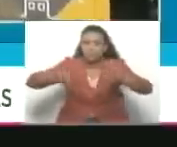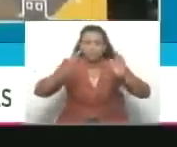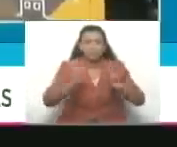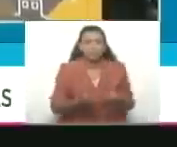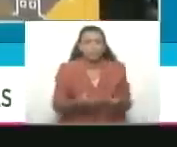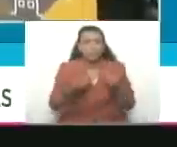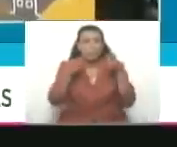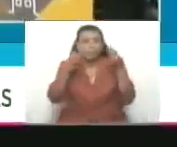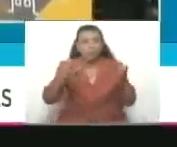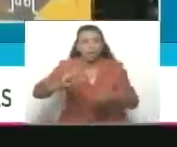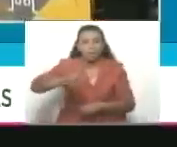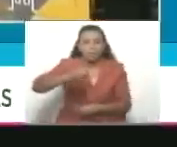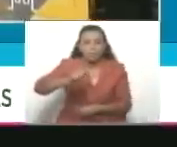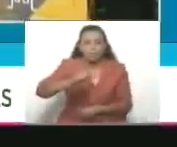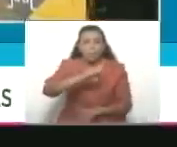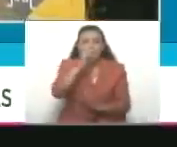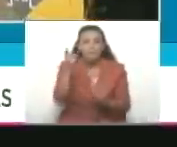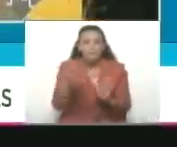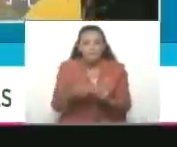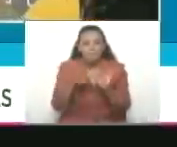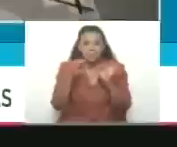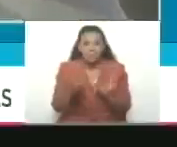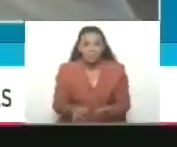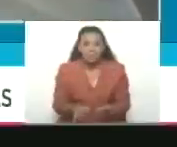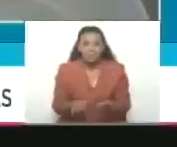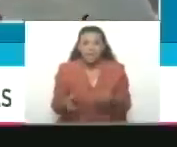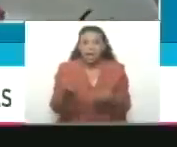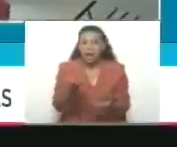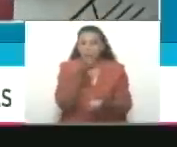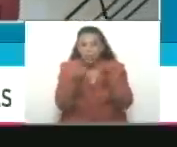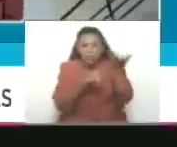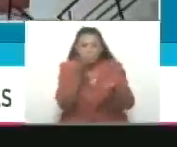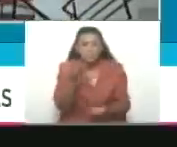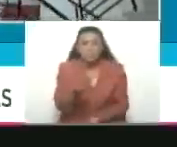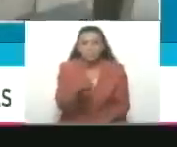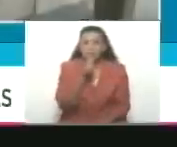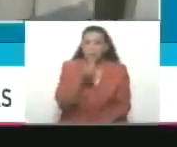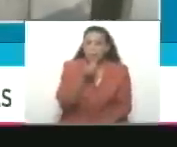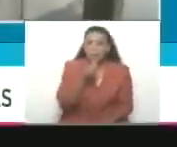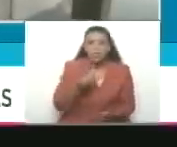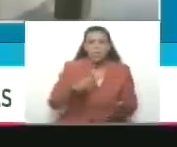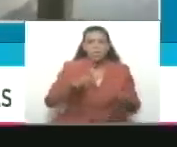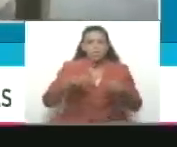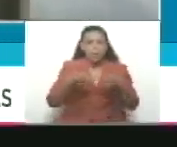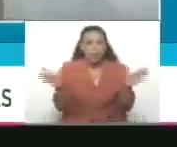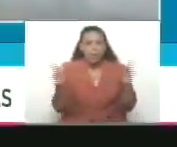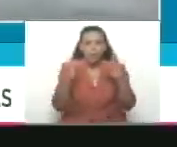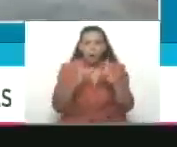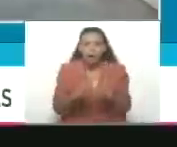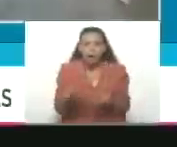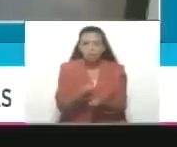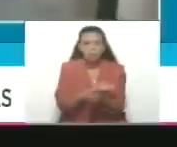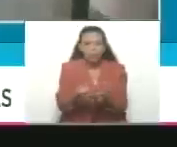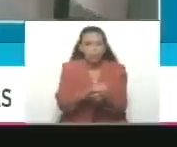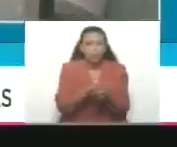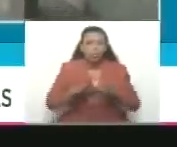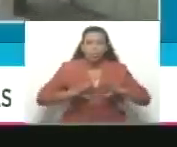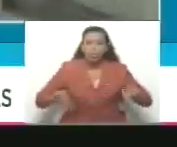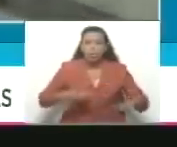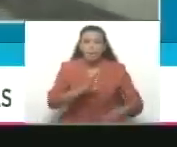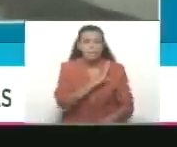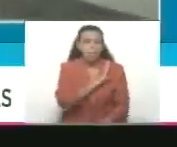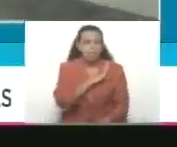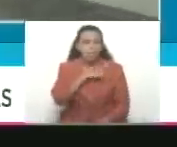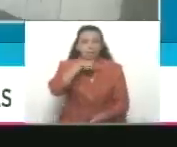entregando completica equipada bellas llave en mano documento en mano de